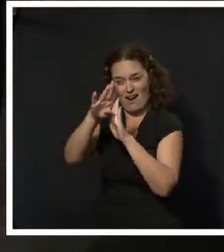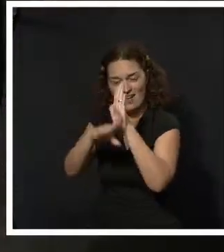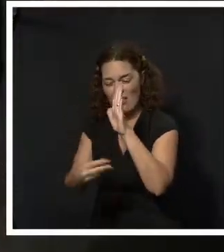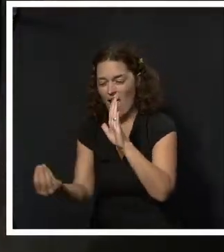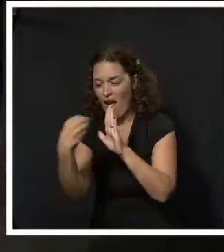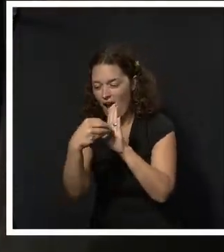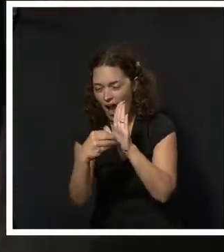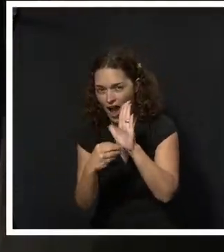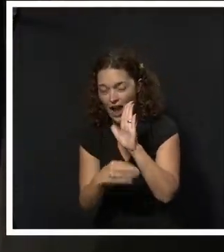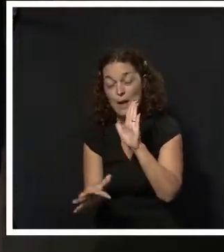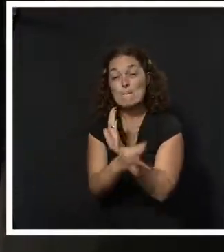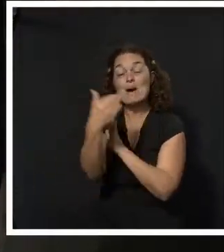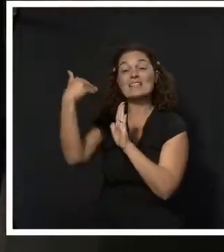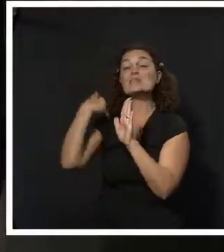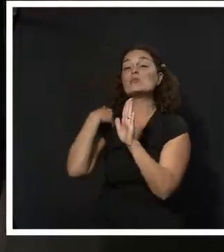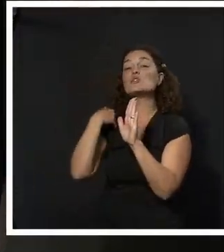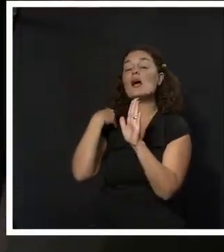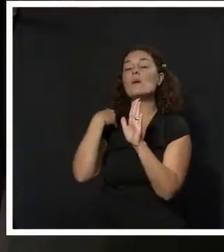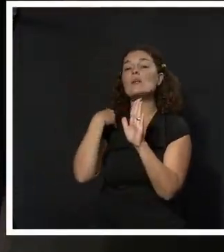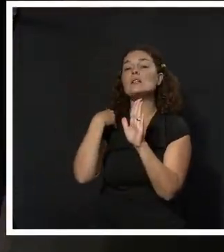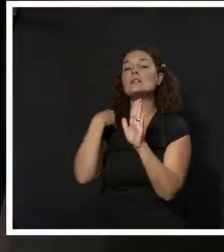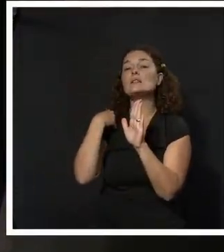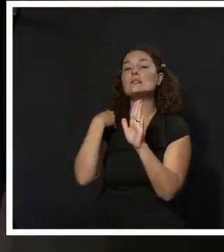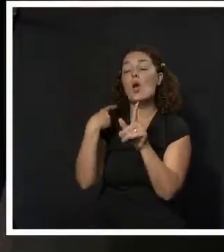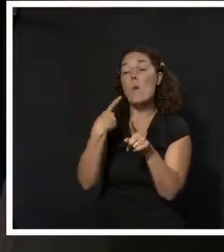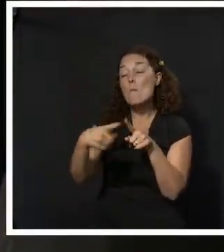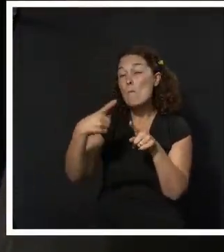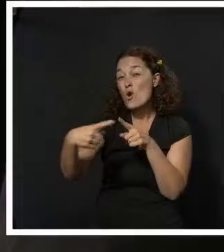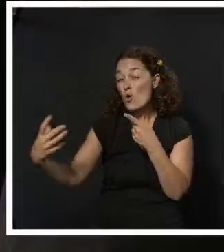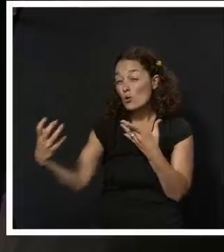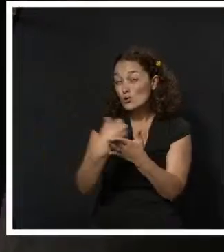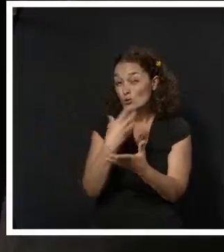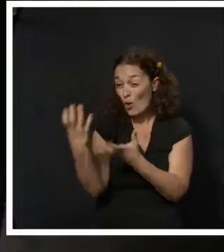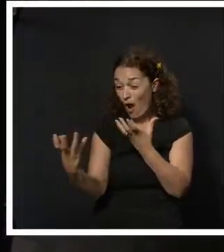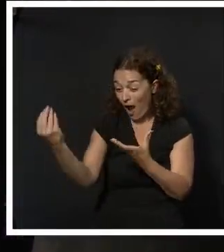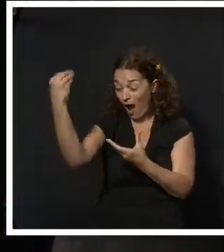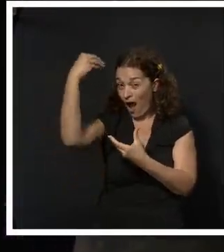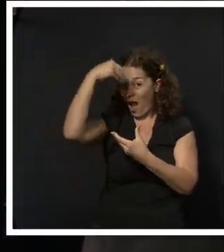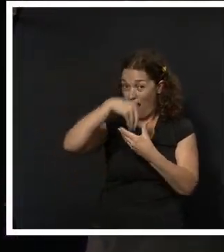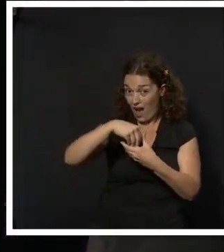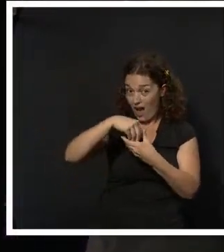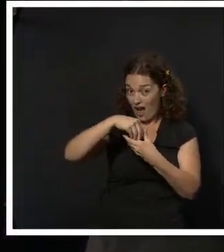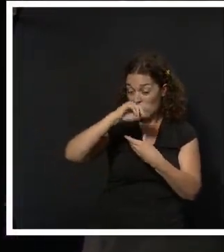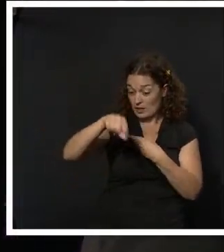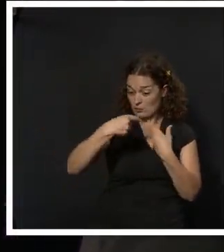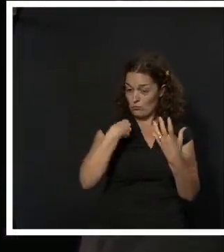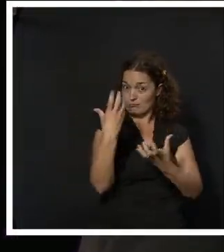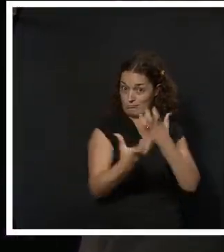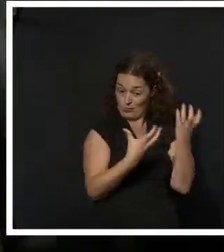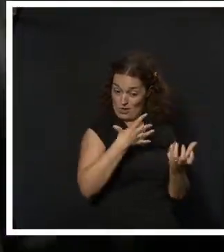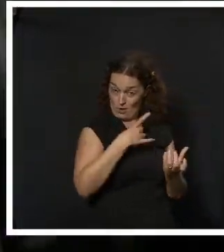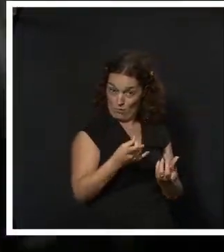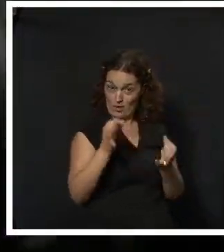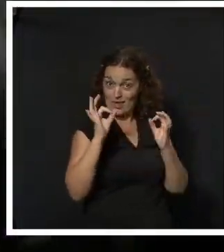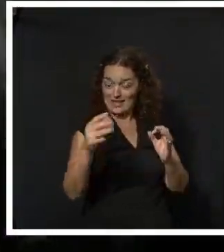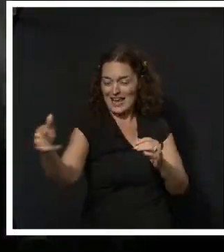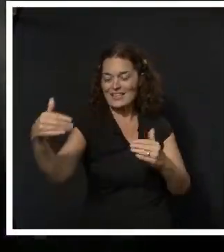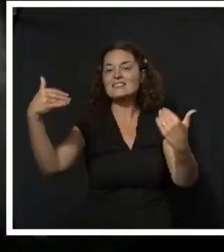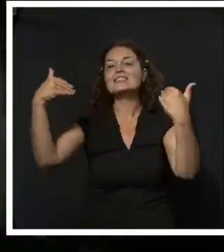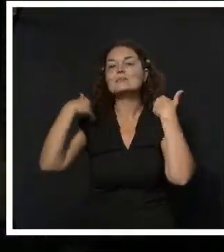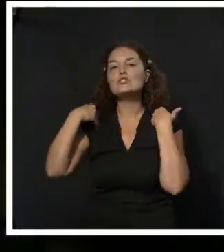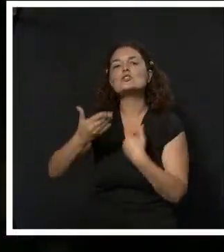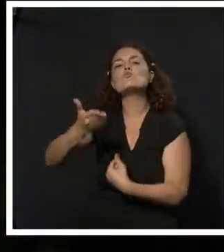tradicional es son las encargadas de todos los productos que no esas cocinas para poder luego tener a cocina que tenemos Entonces